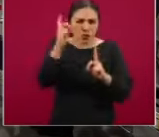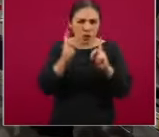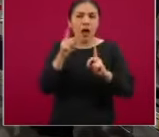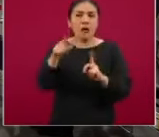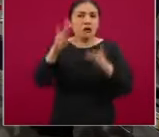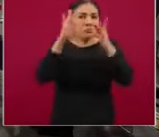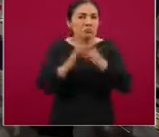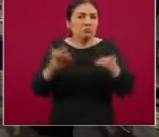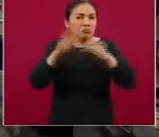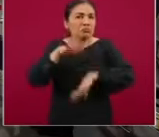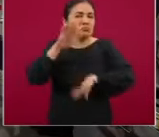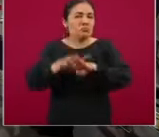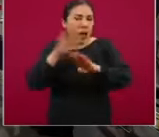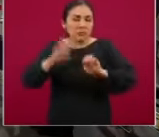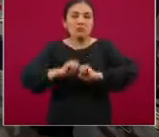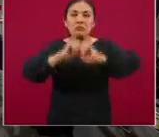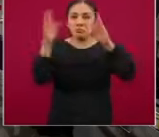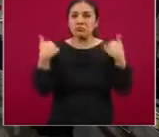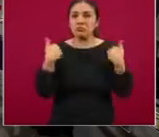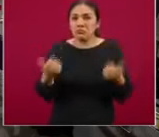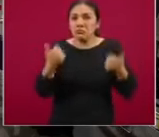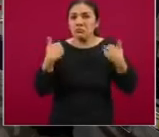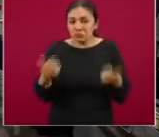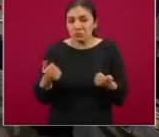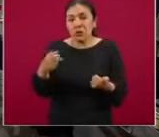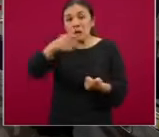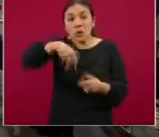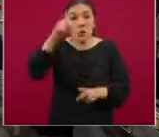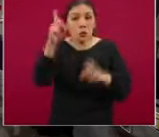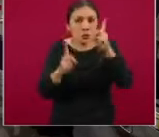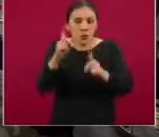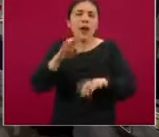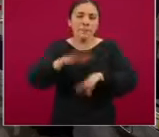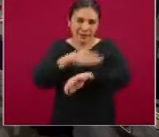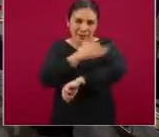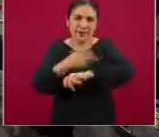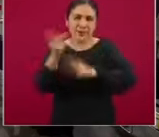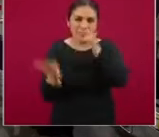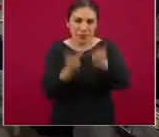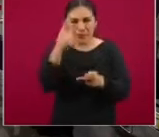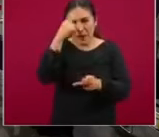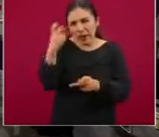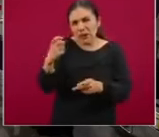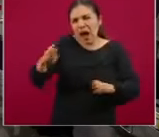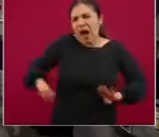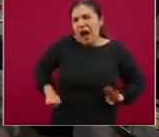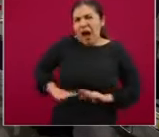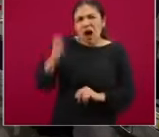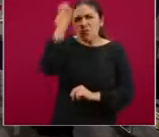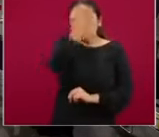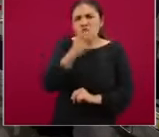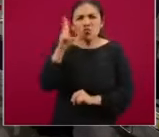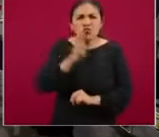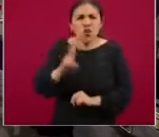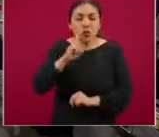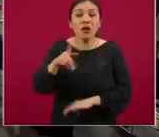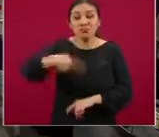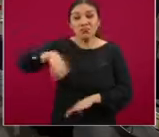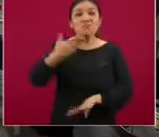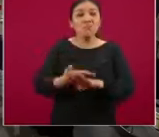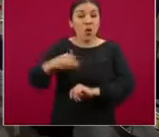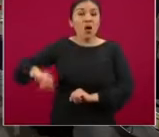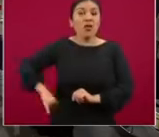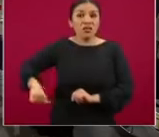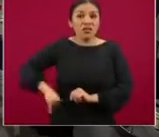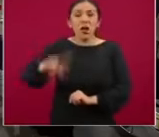explicación muy puntual, muy completa y precisa sobre esto de las pruebas, que nos interesa mucho que no